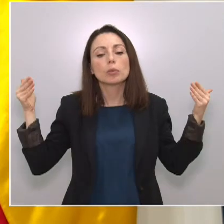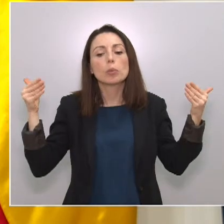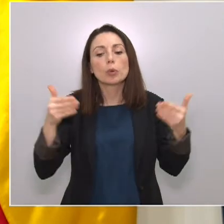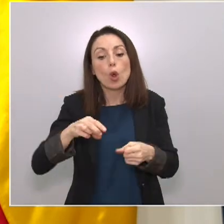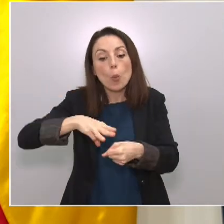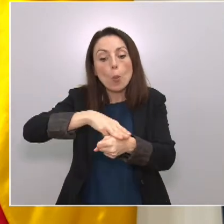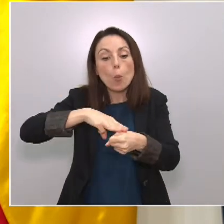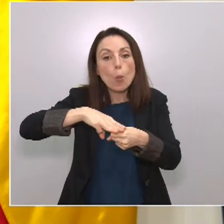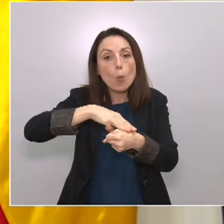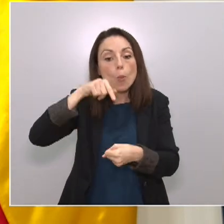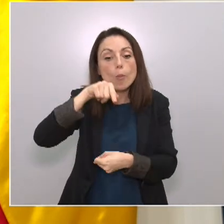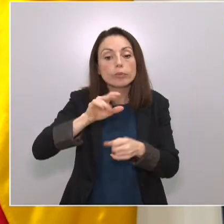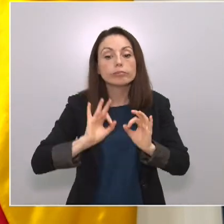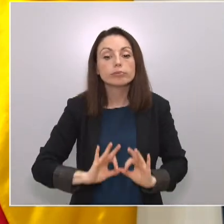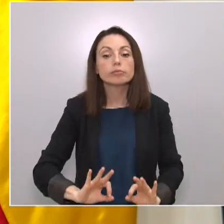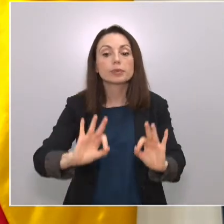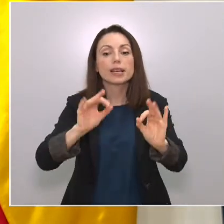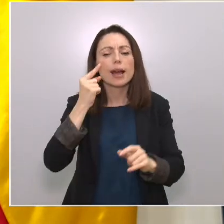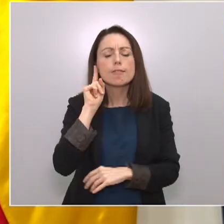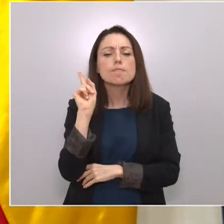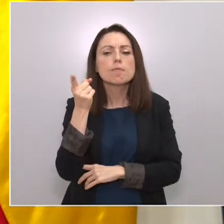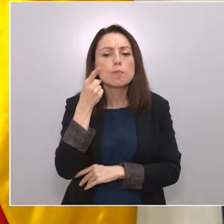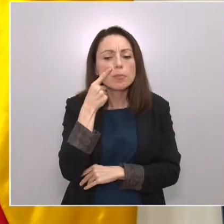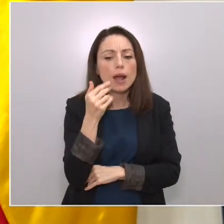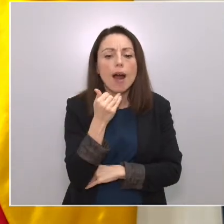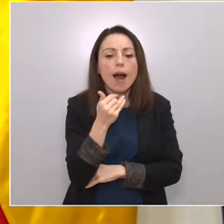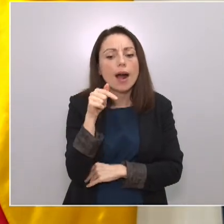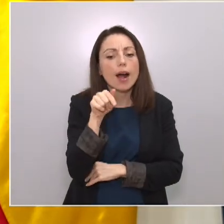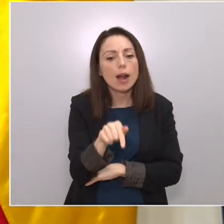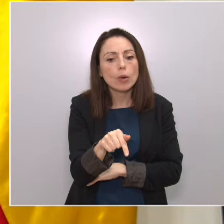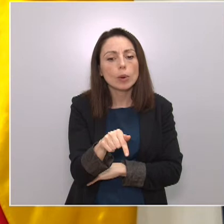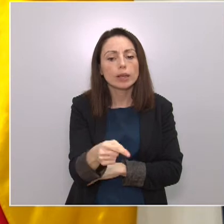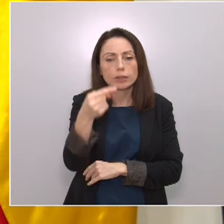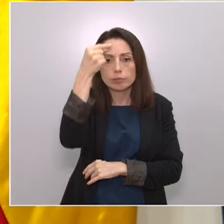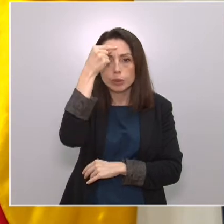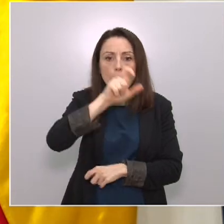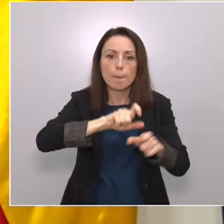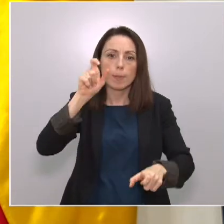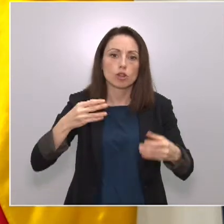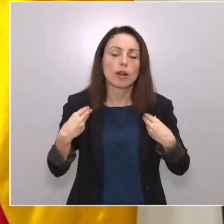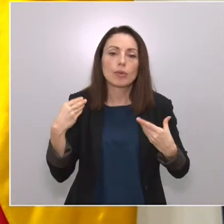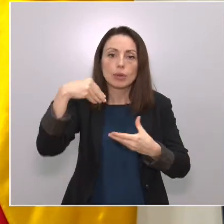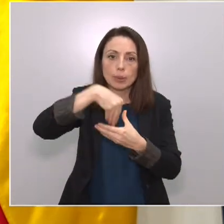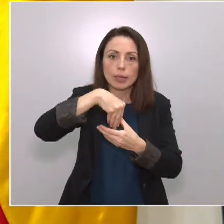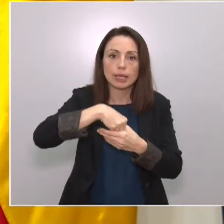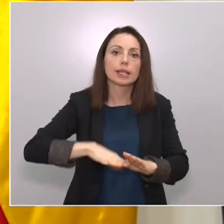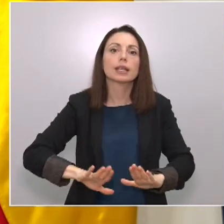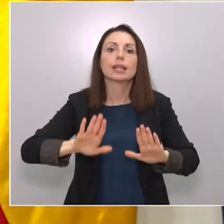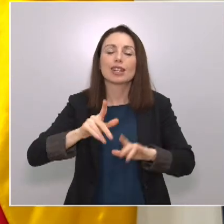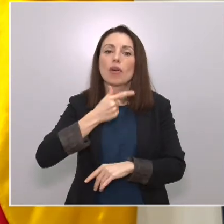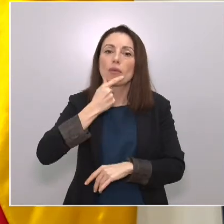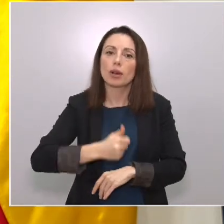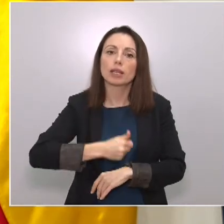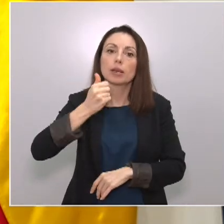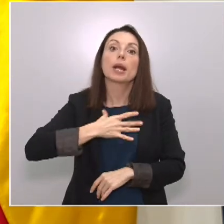determinado municipio en el que sí restringamos ciertas cosas porque merece la pena concienciar más a esa población. Eso sí va a ser más fácil y